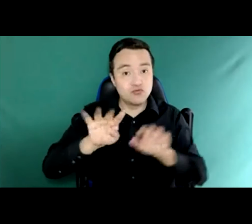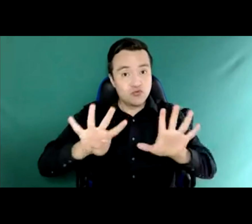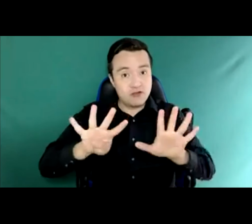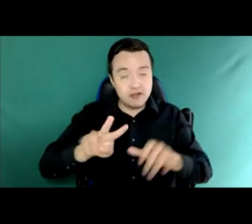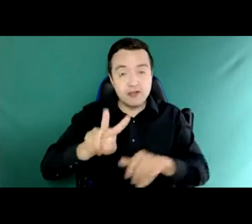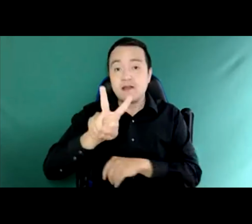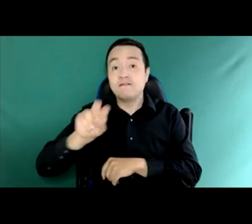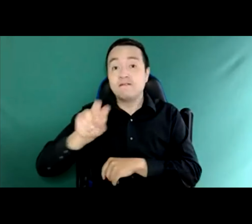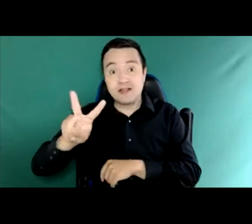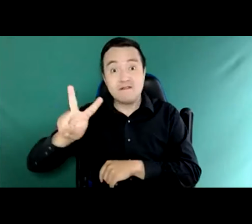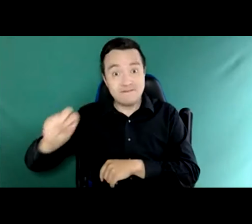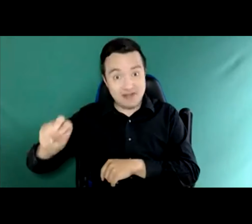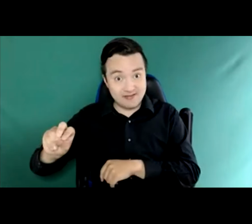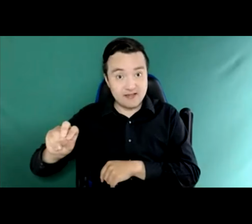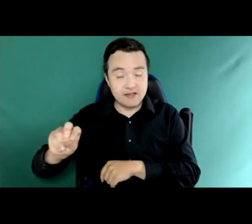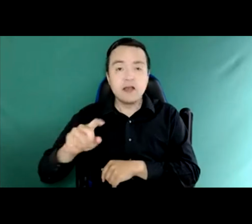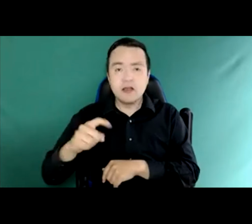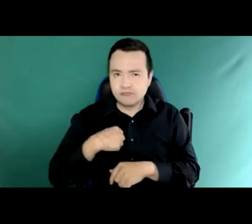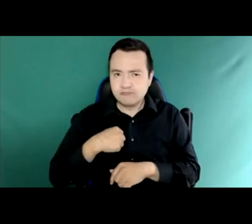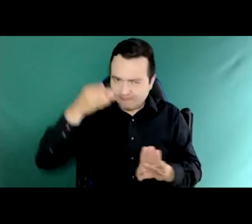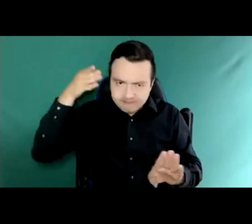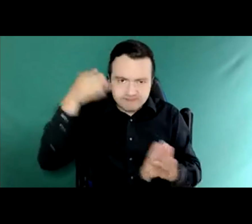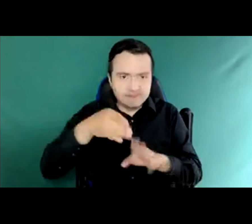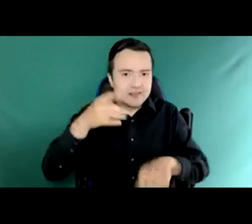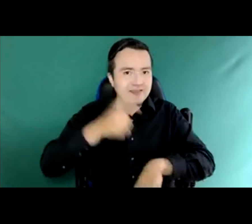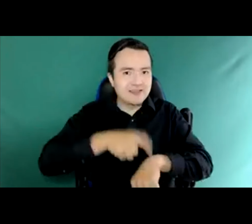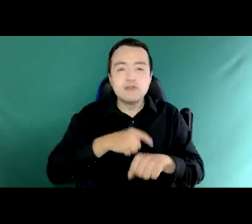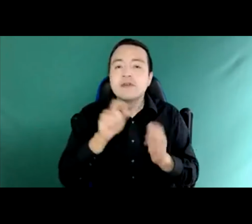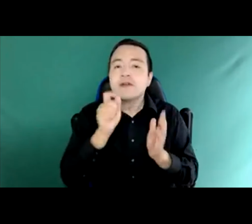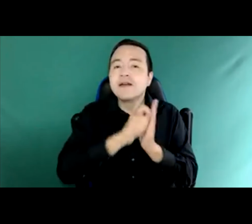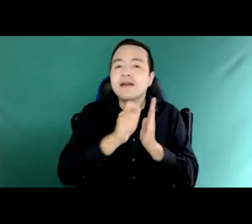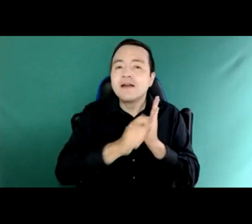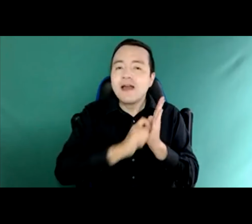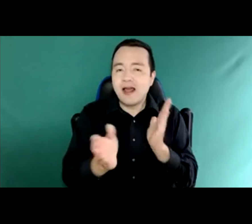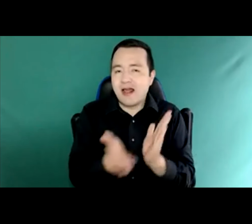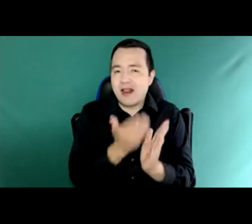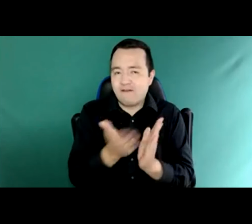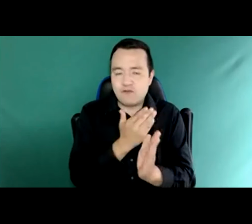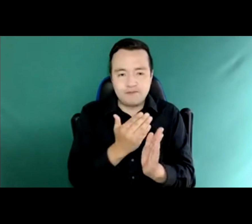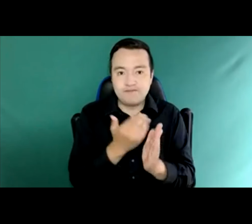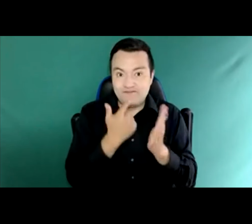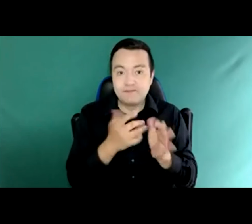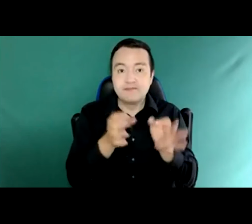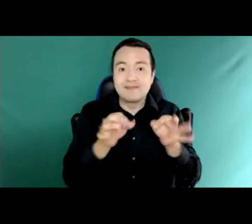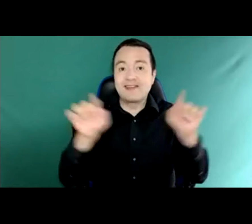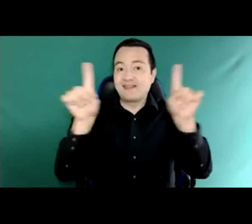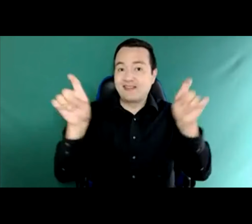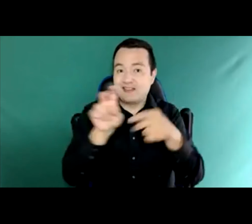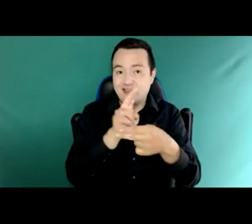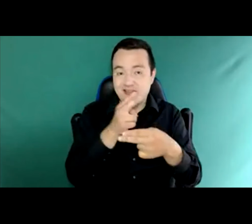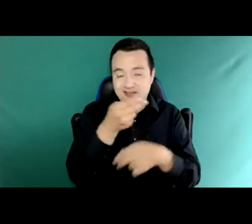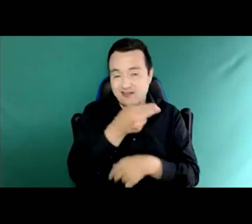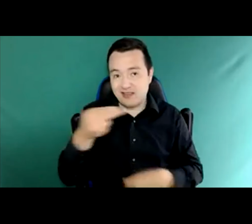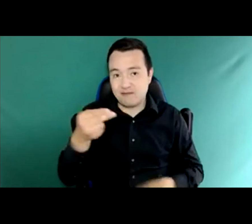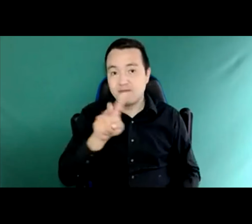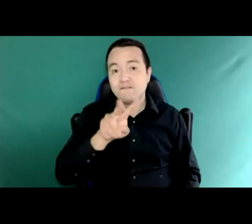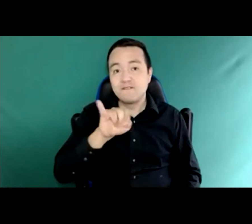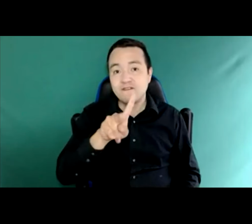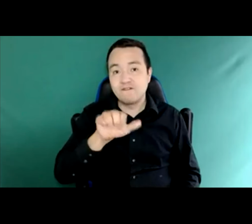tiempo a escribir un libro que titulé Vivir a Pleno. Este libro que contaban que estrené este año, bueno,